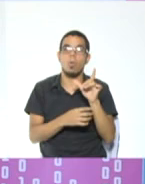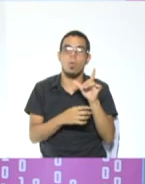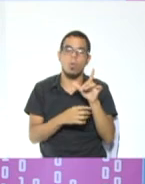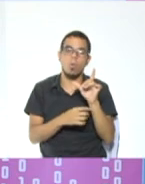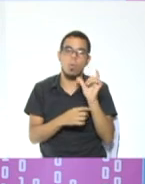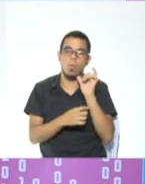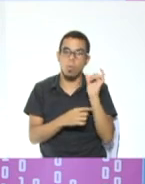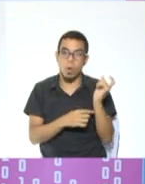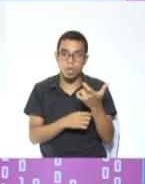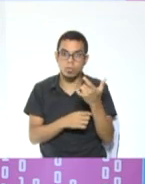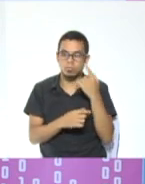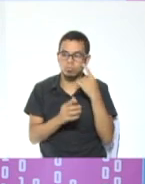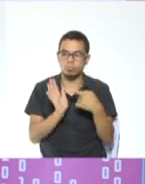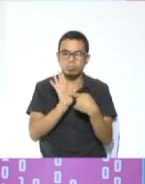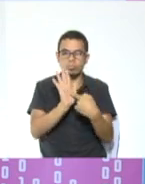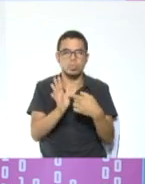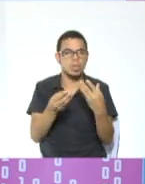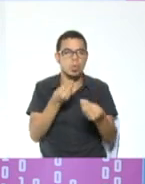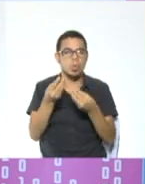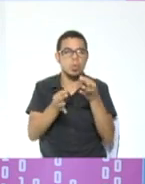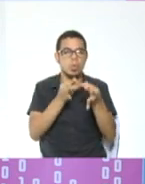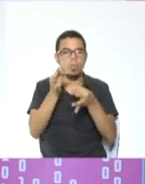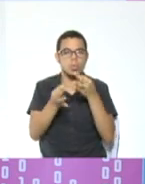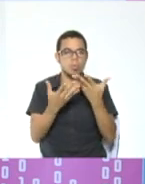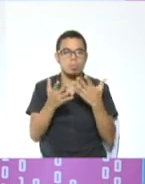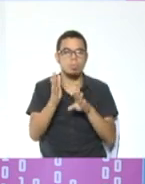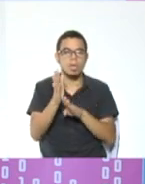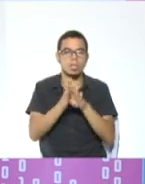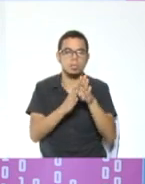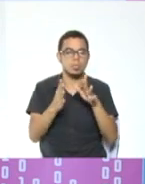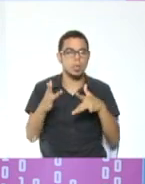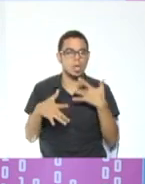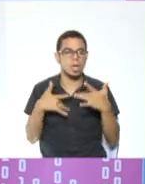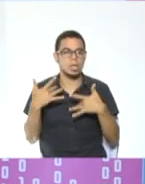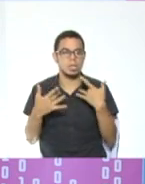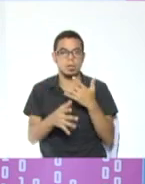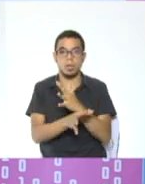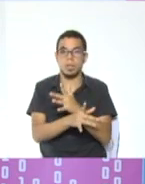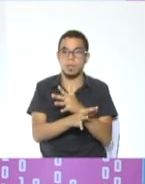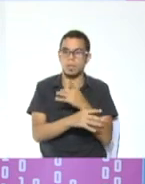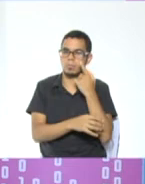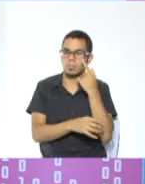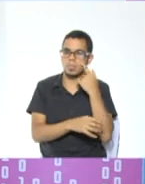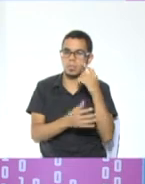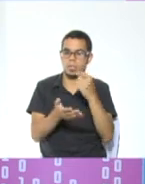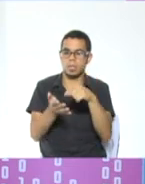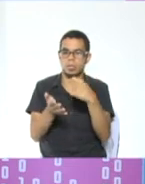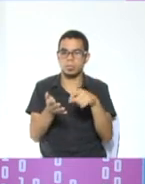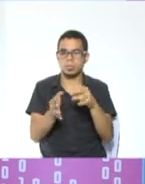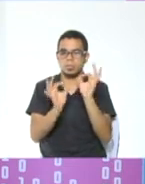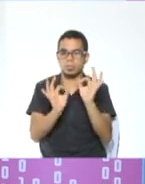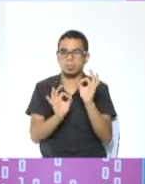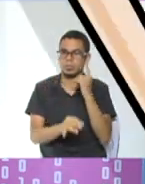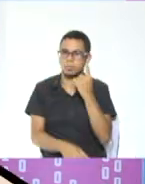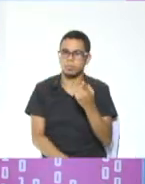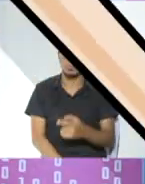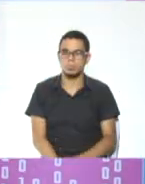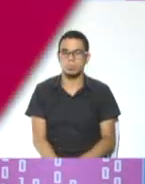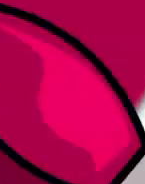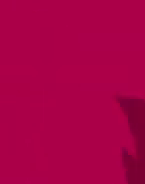material, demostrando el uso de esta herramienta para el desarrollo de una actividad lúdica acerca de la ortografía. Adelante